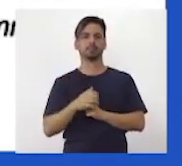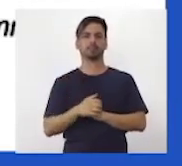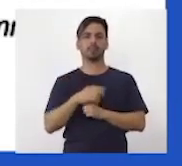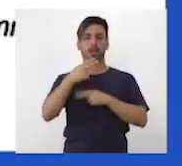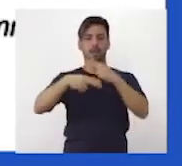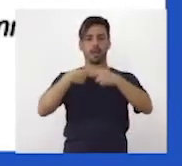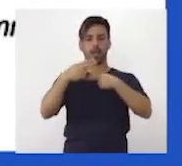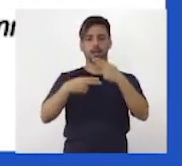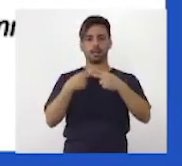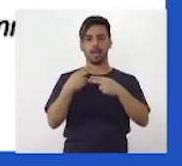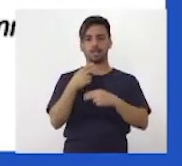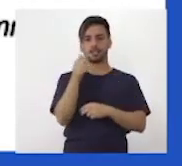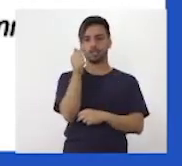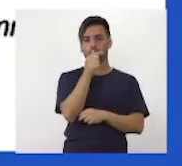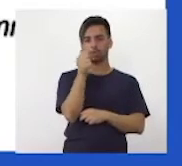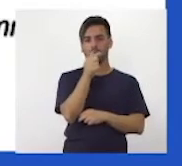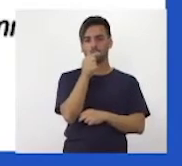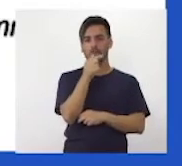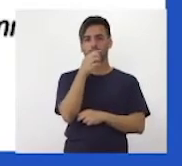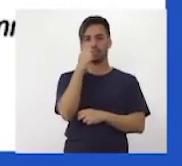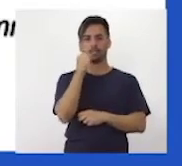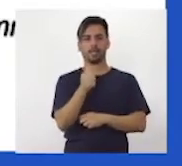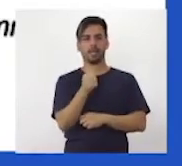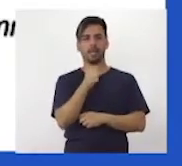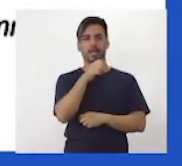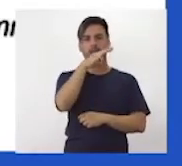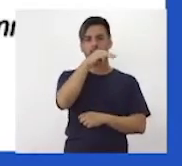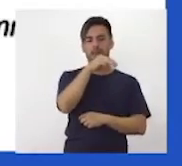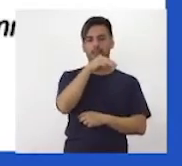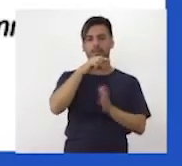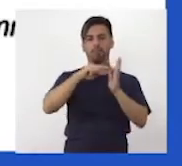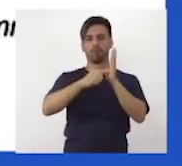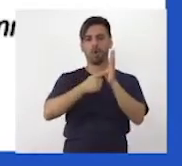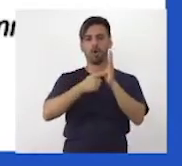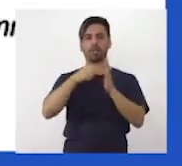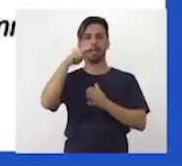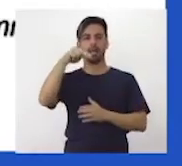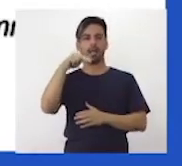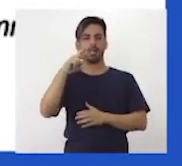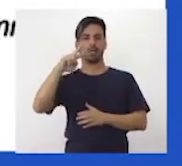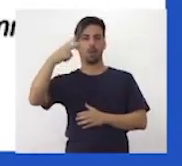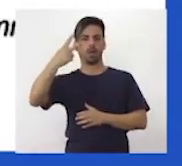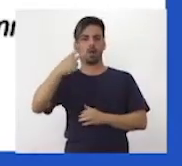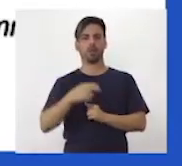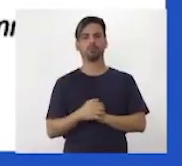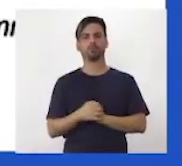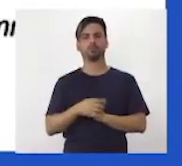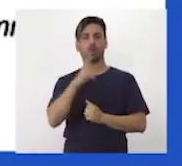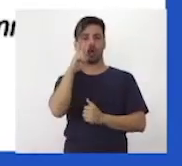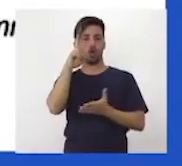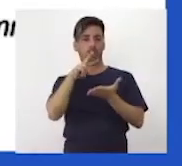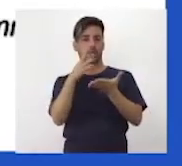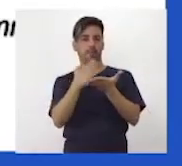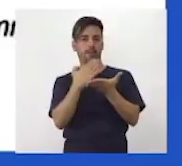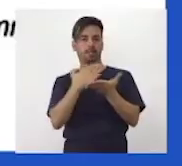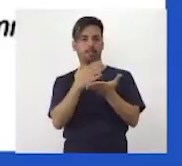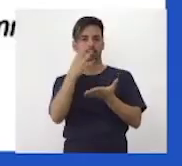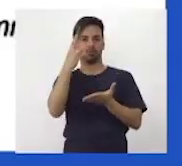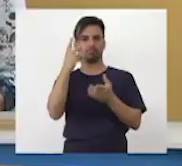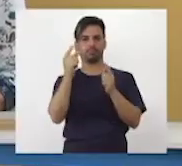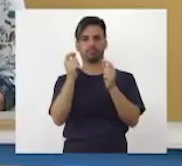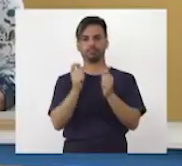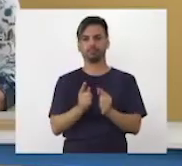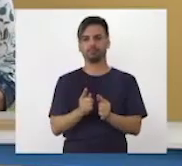al cuadrado. Y observa en tu libro, ¿cuál es la respuesta final? Sí, 1/2 m por n al